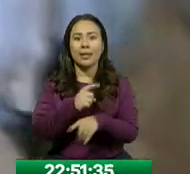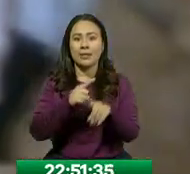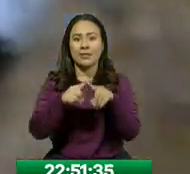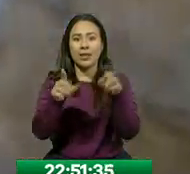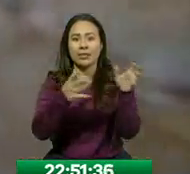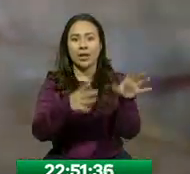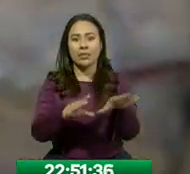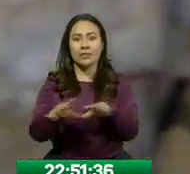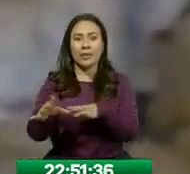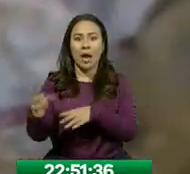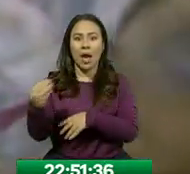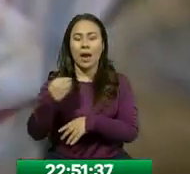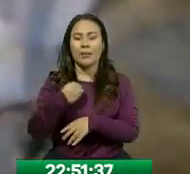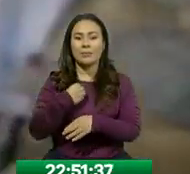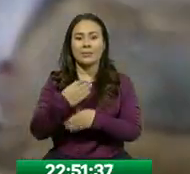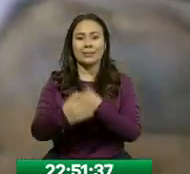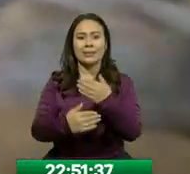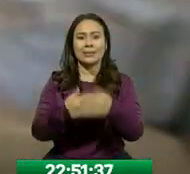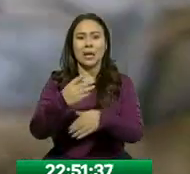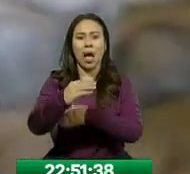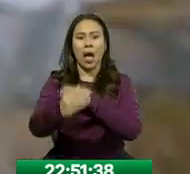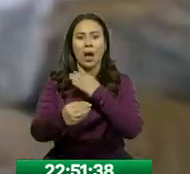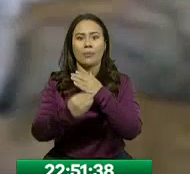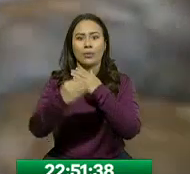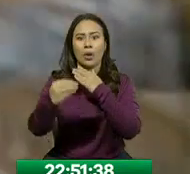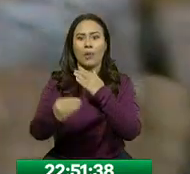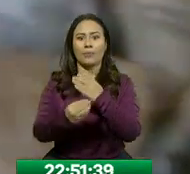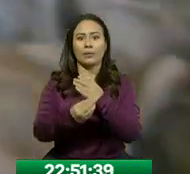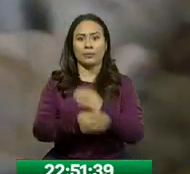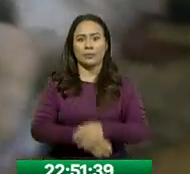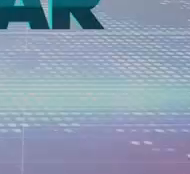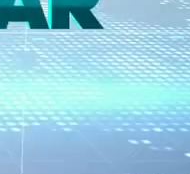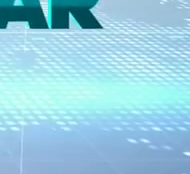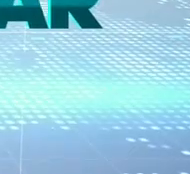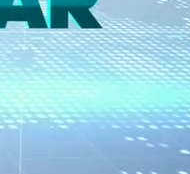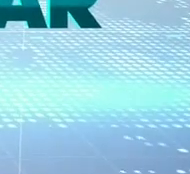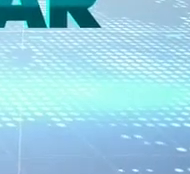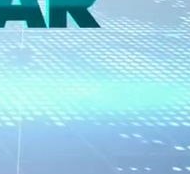que al parecer va en incremento, en Quito informó Iván Casamén.